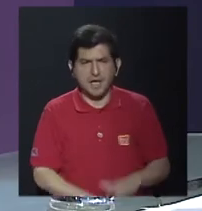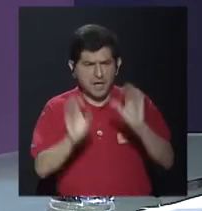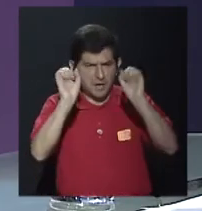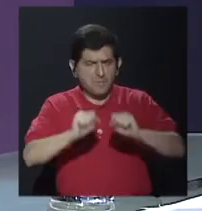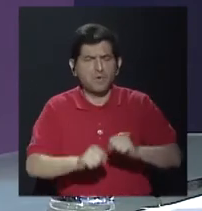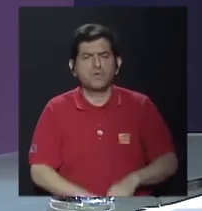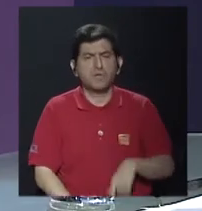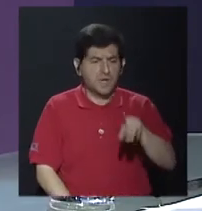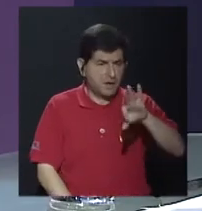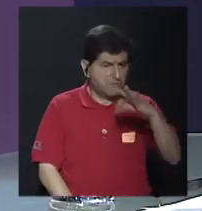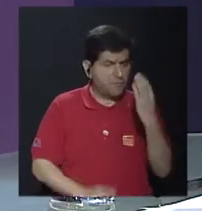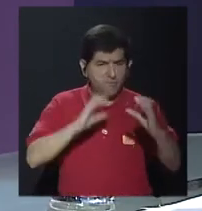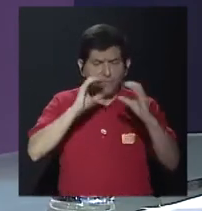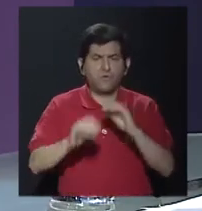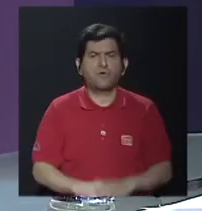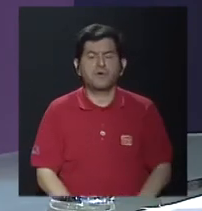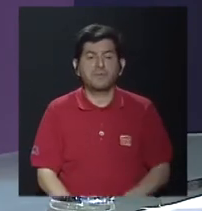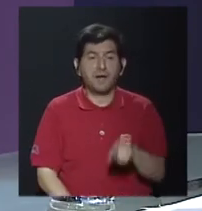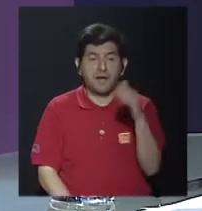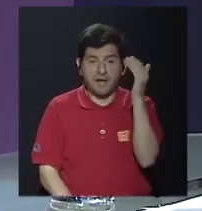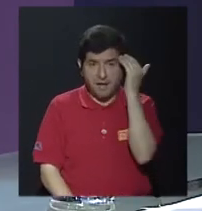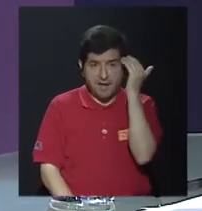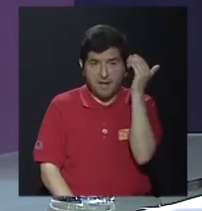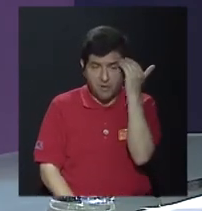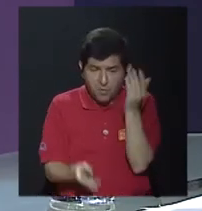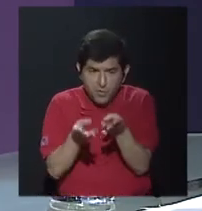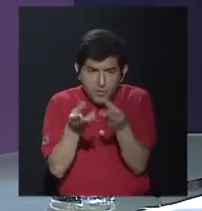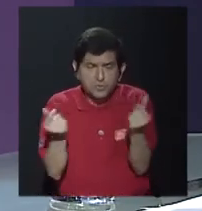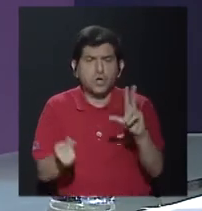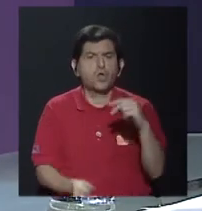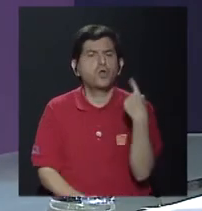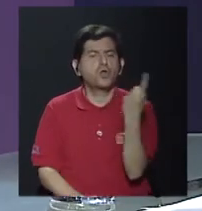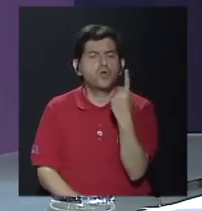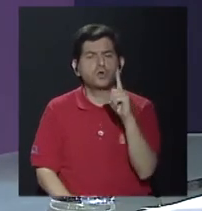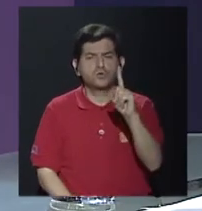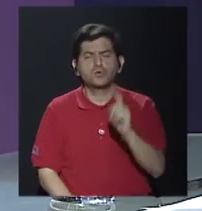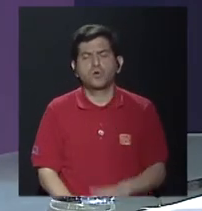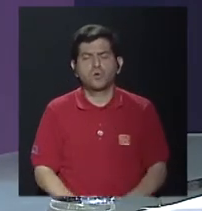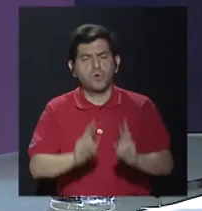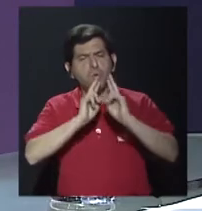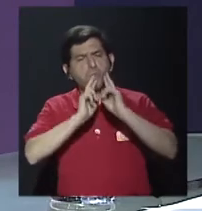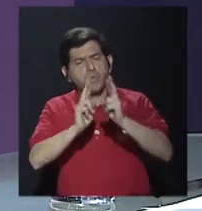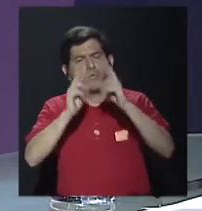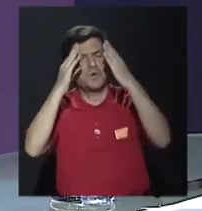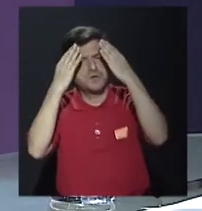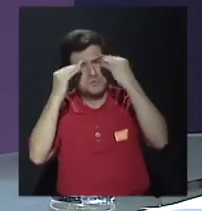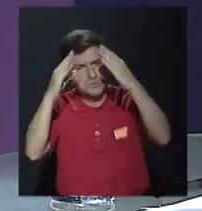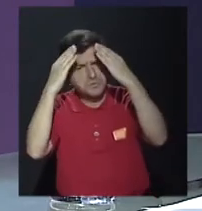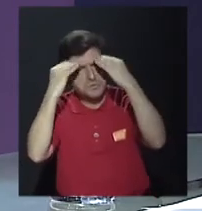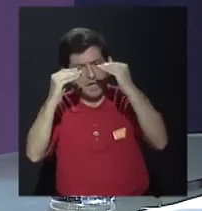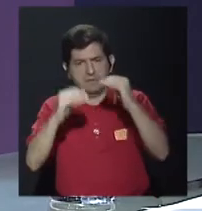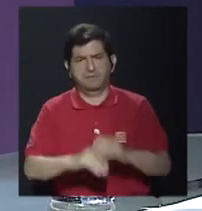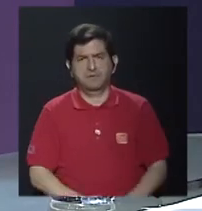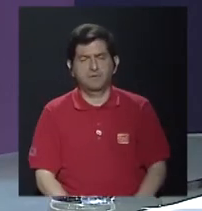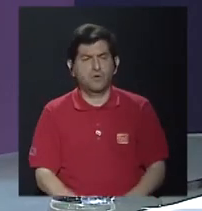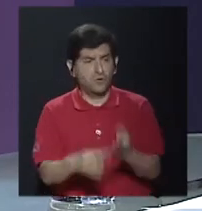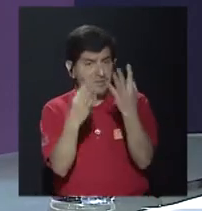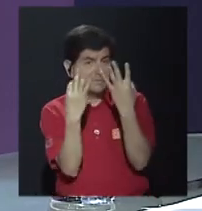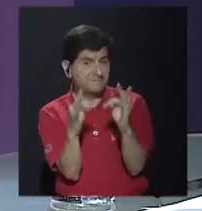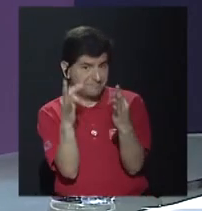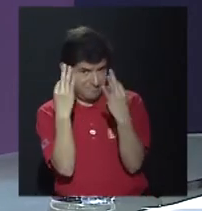estos medios en fuentes de conocimiento, más allá de un balance informativo, ¿verdad?, sino